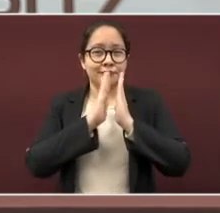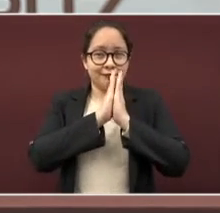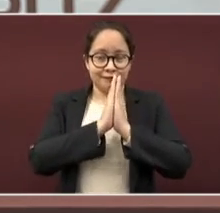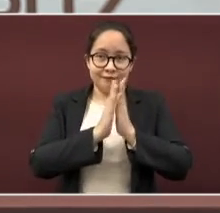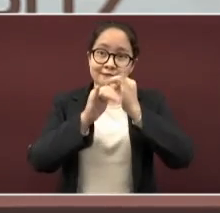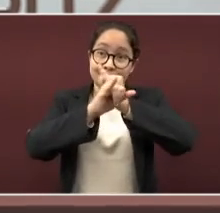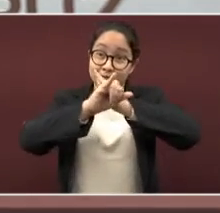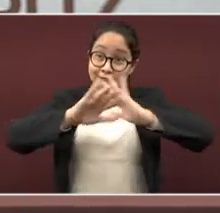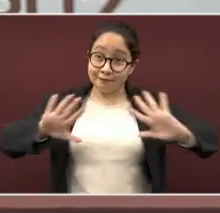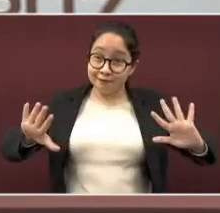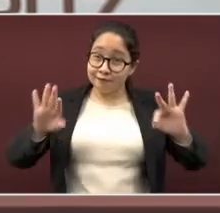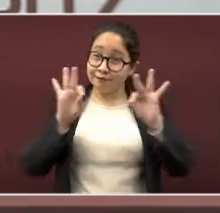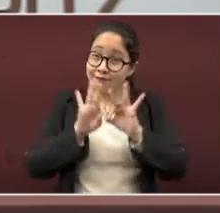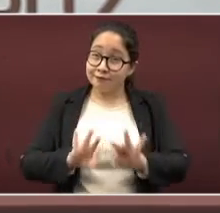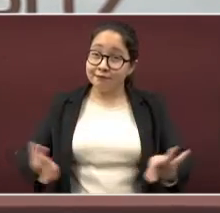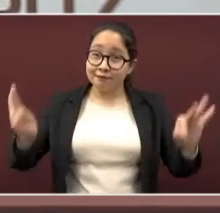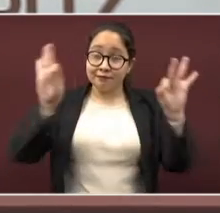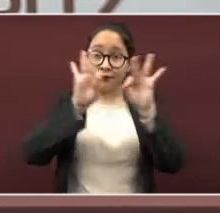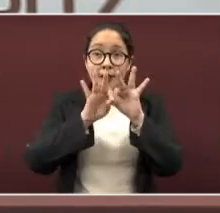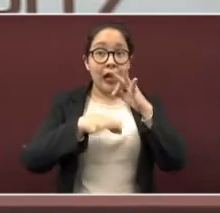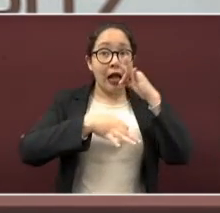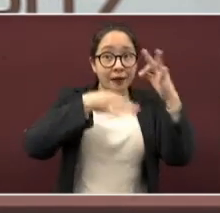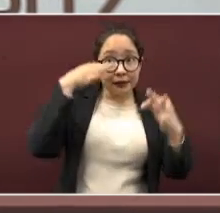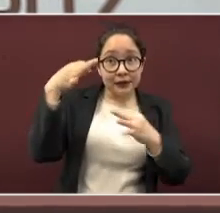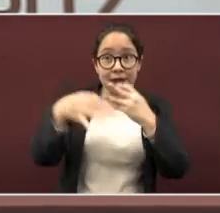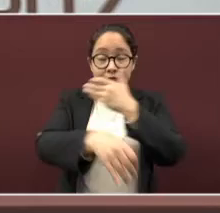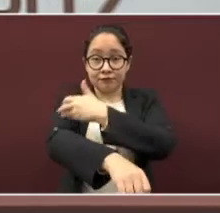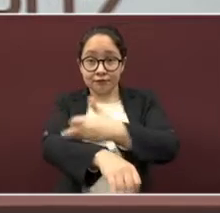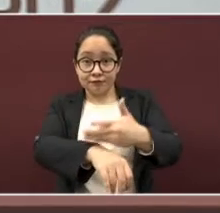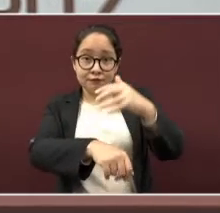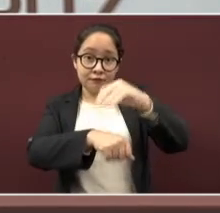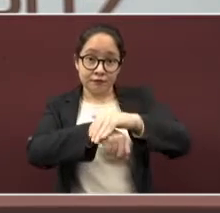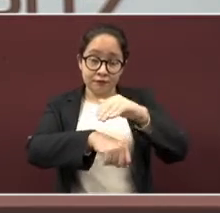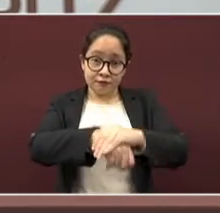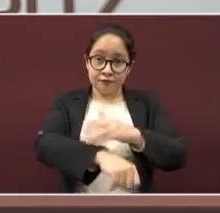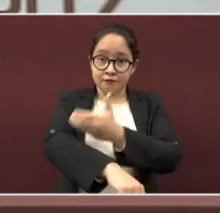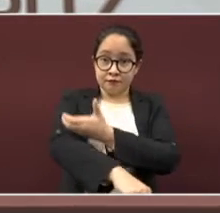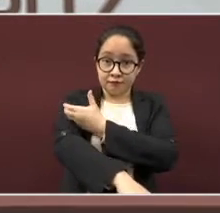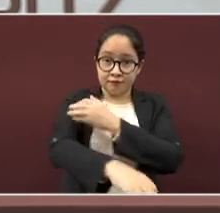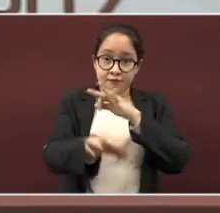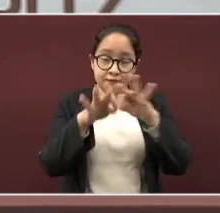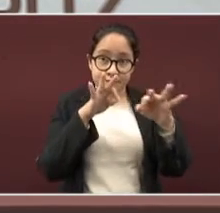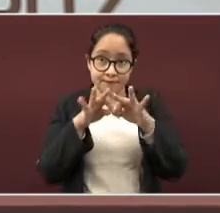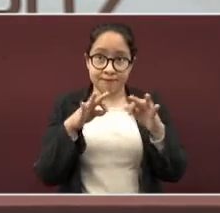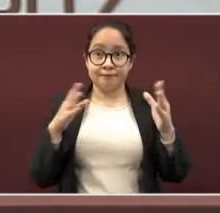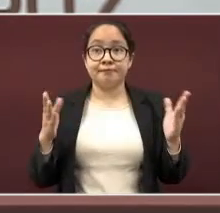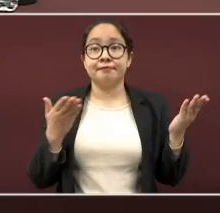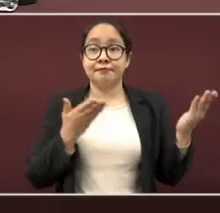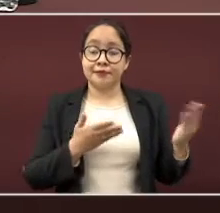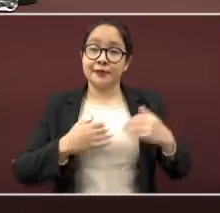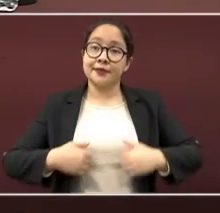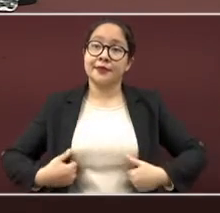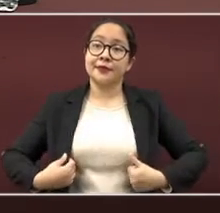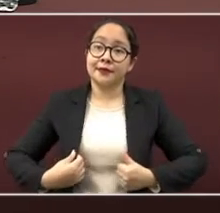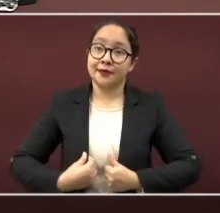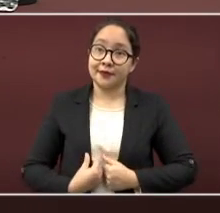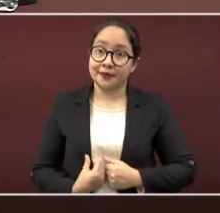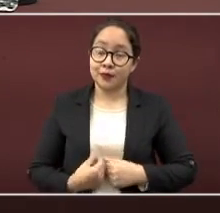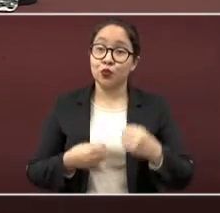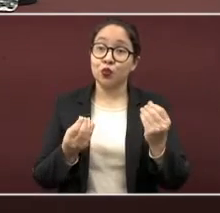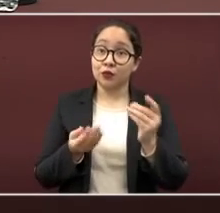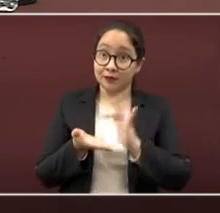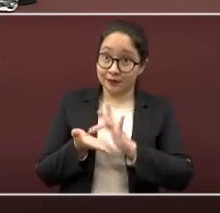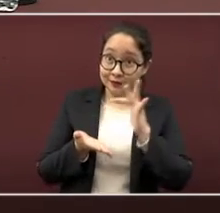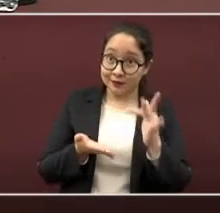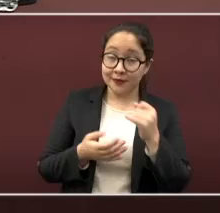esta importante información con la familia los amigos los compañeros de trabajo adelante doctor ven this time muchas